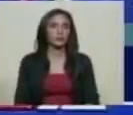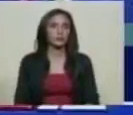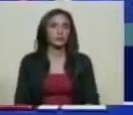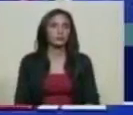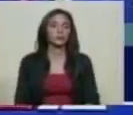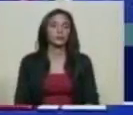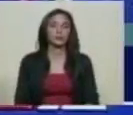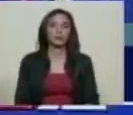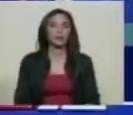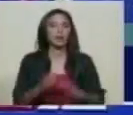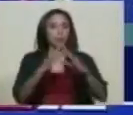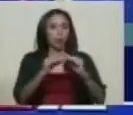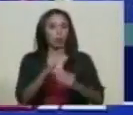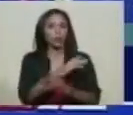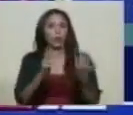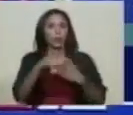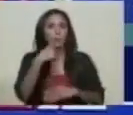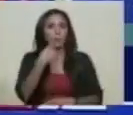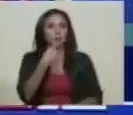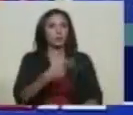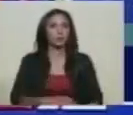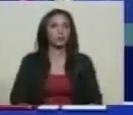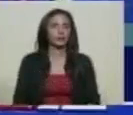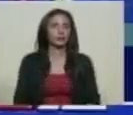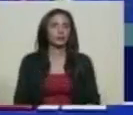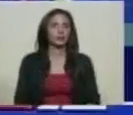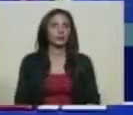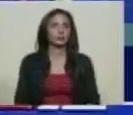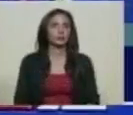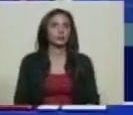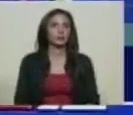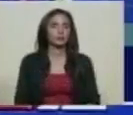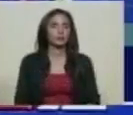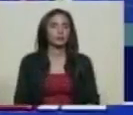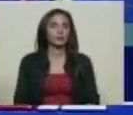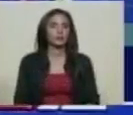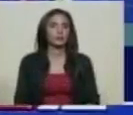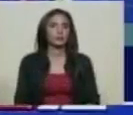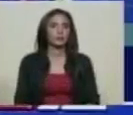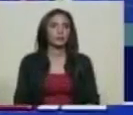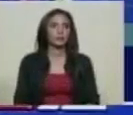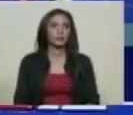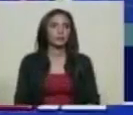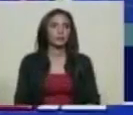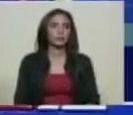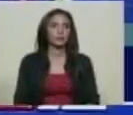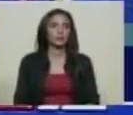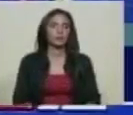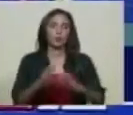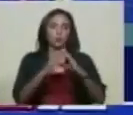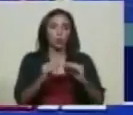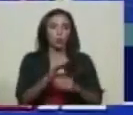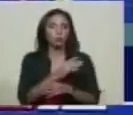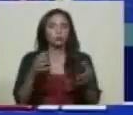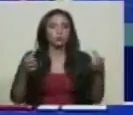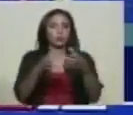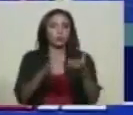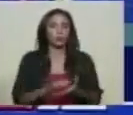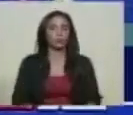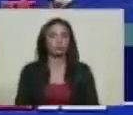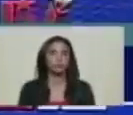político para una dirección unitaria, revolucionaria, de